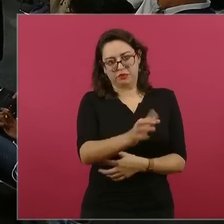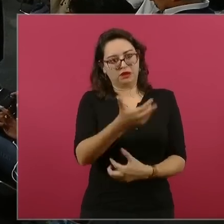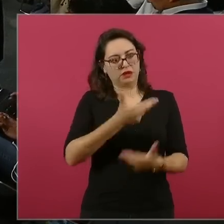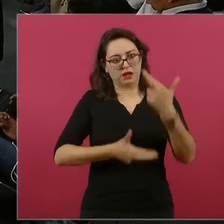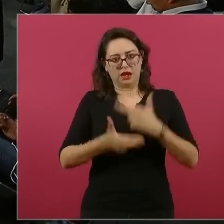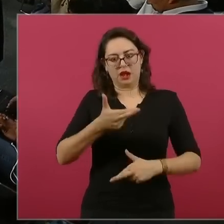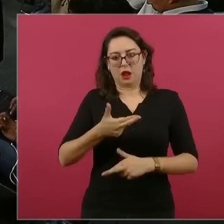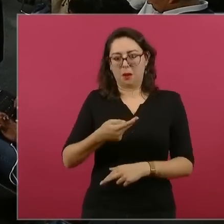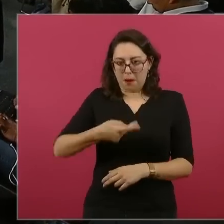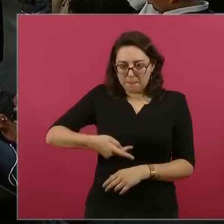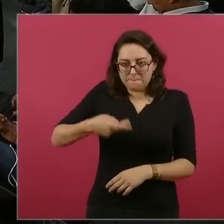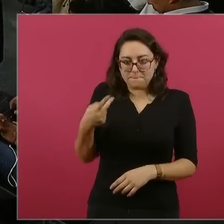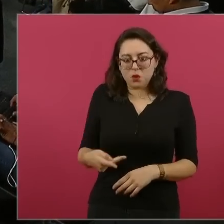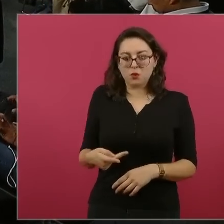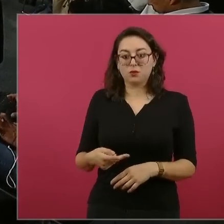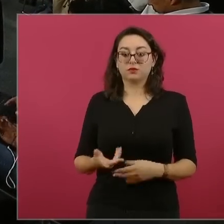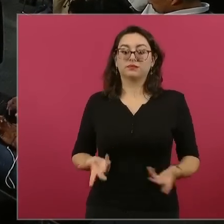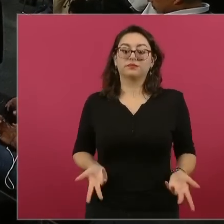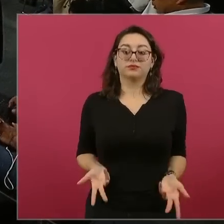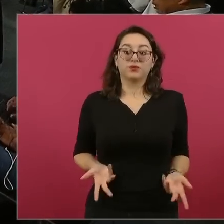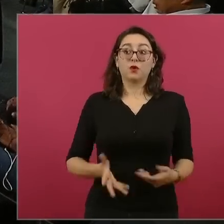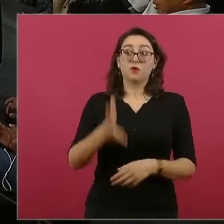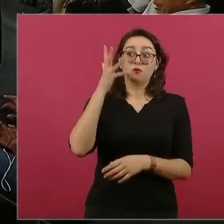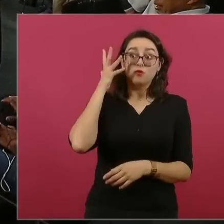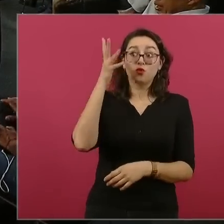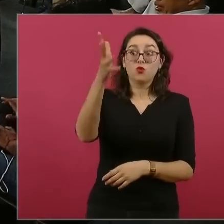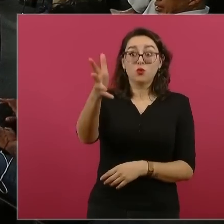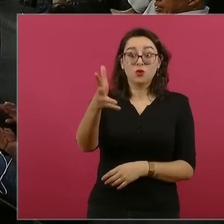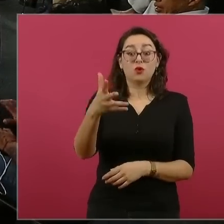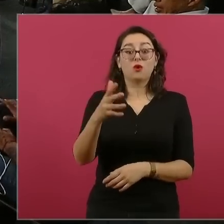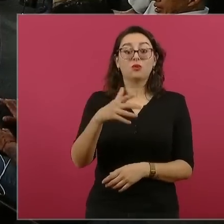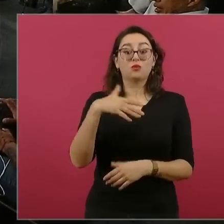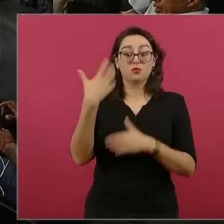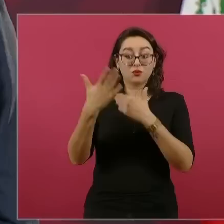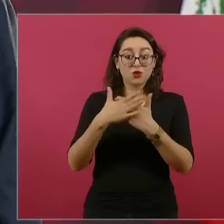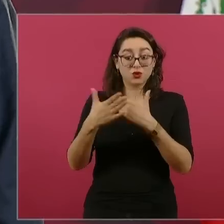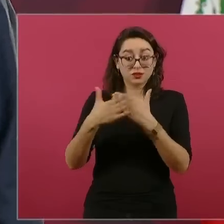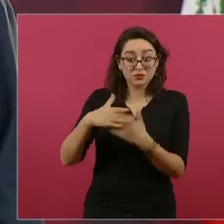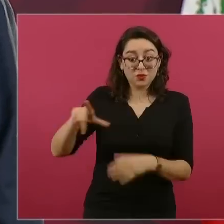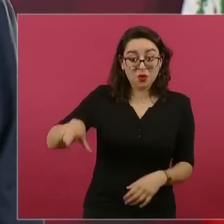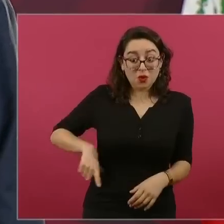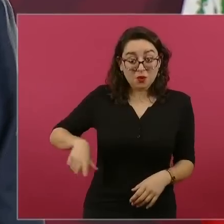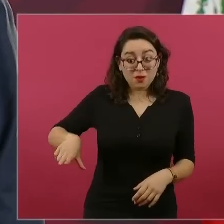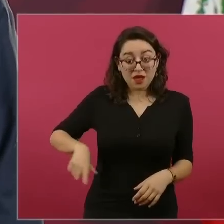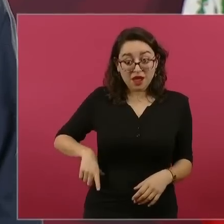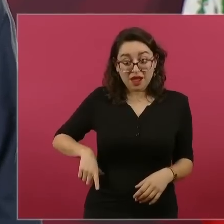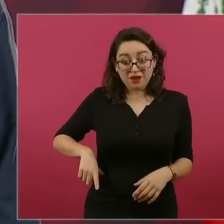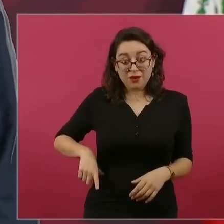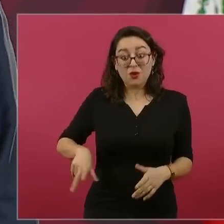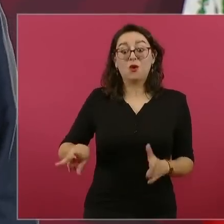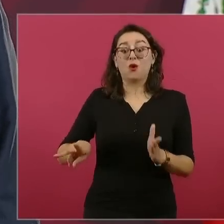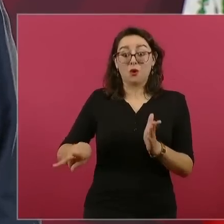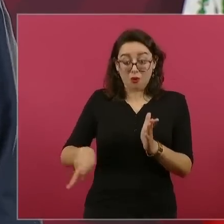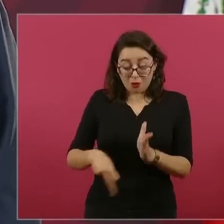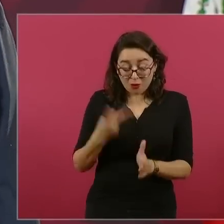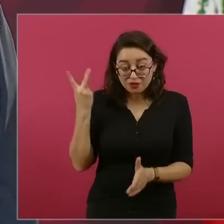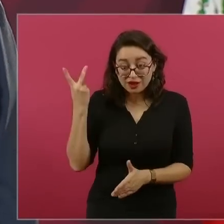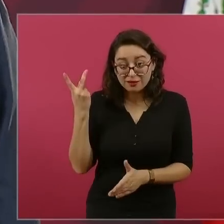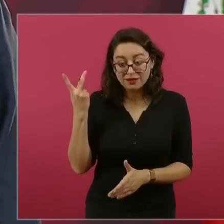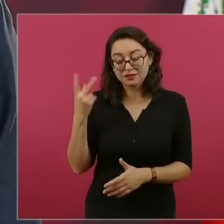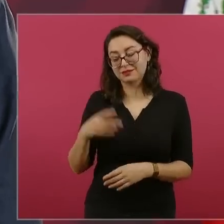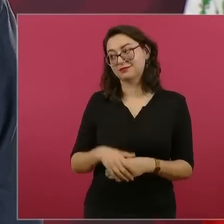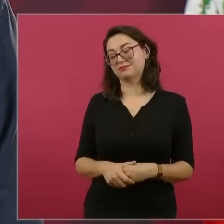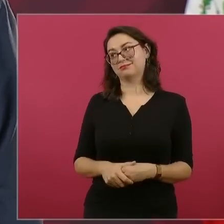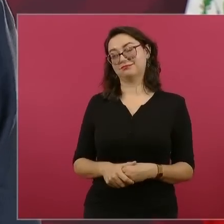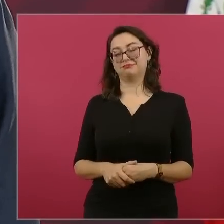Entonces, ojalá y no se repitan estas cosas hacia adelante, por lo que hablaba de las recomendaciones,